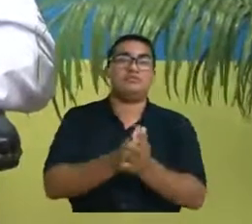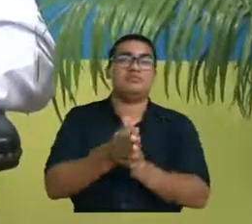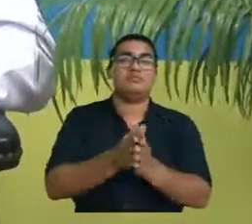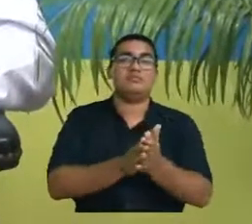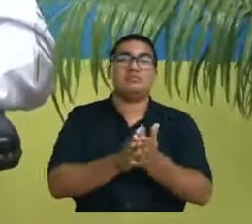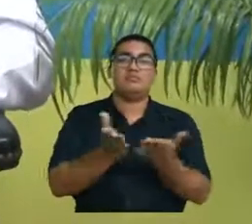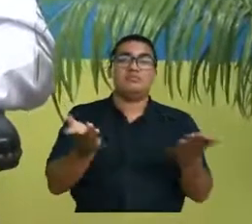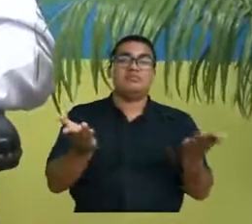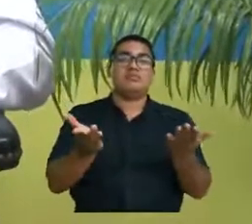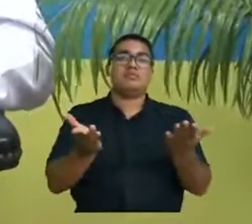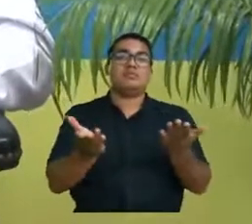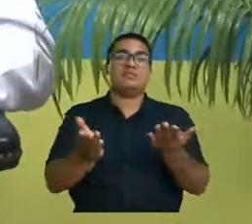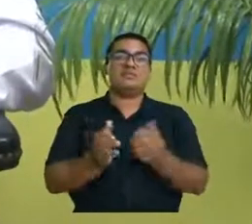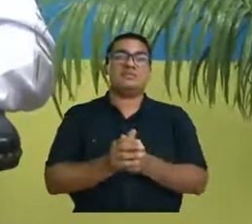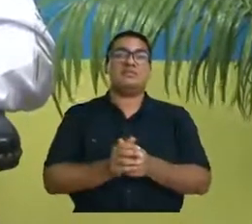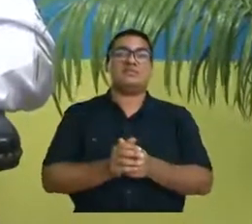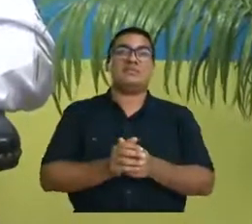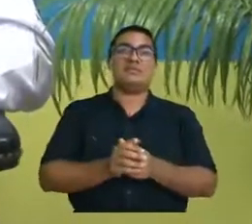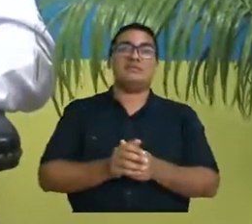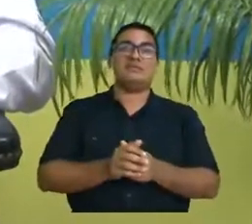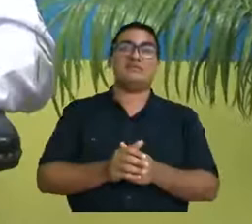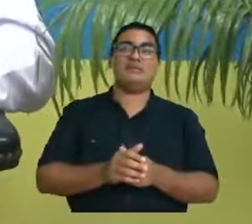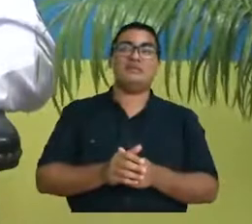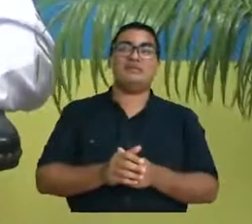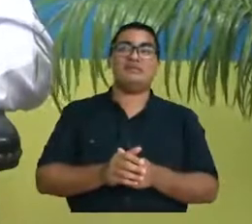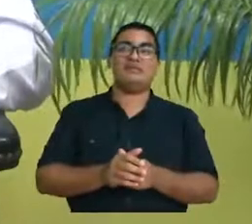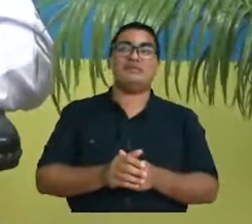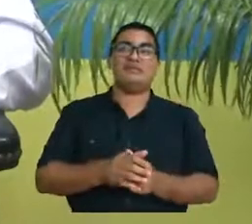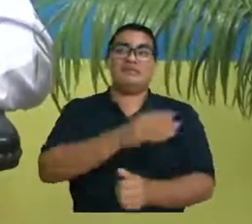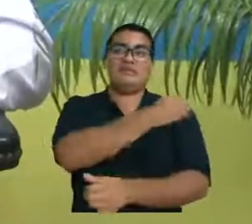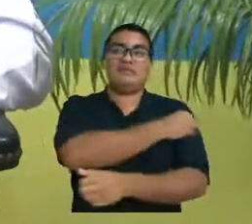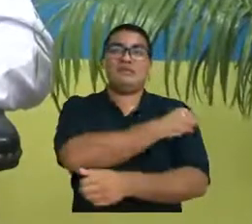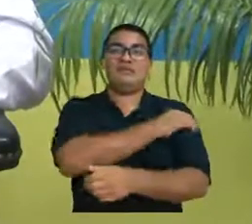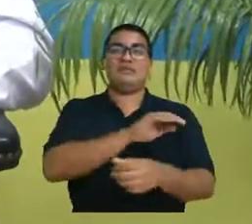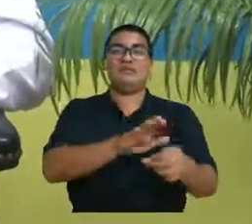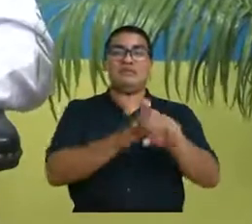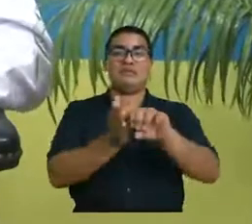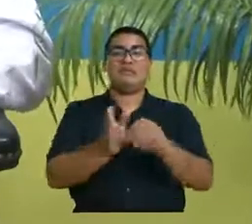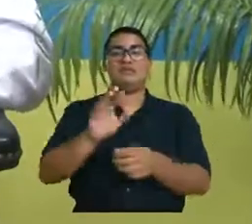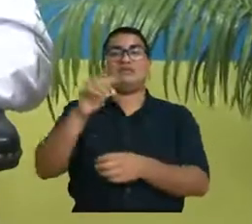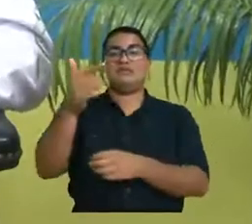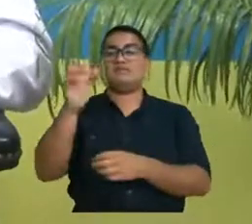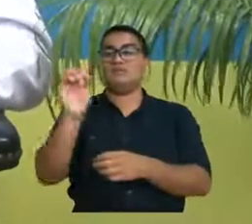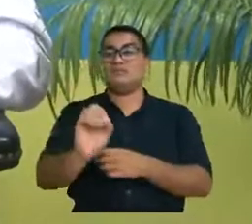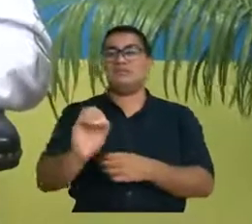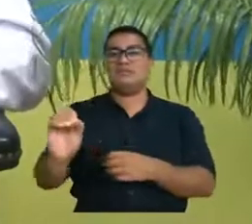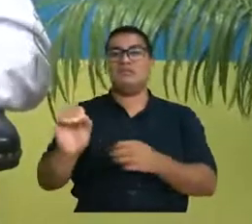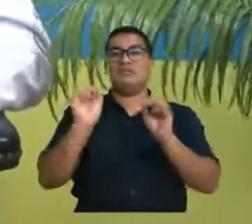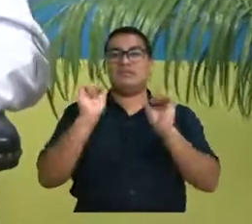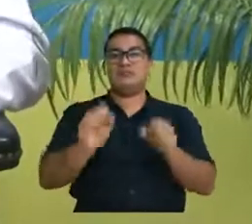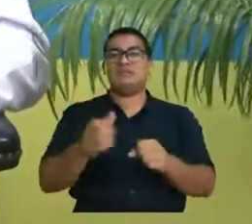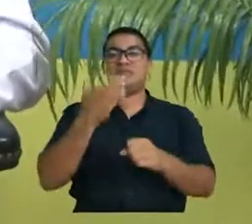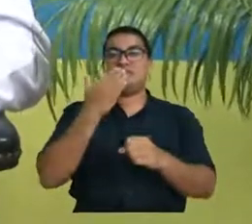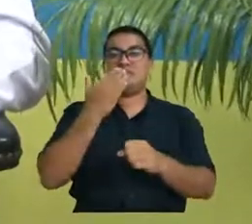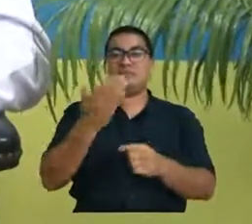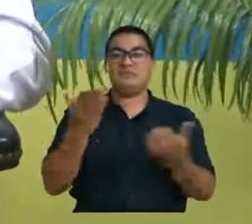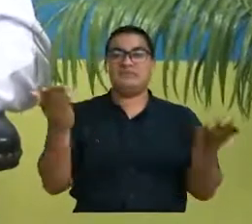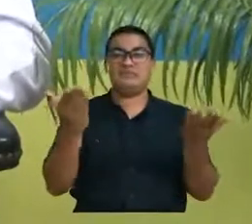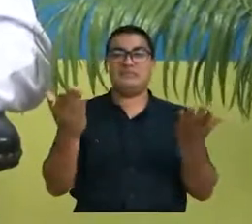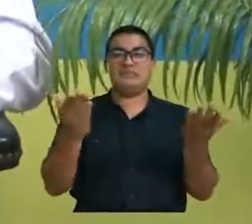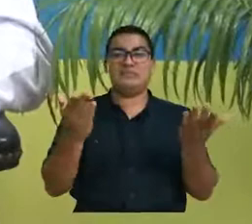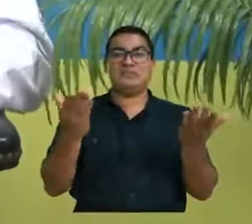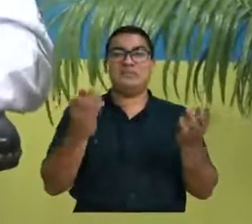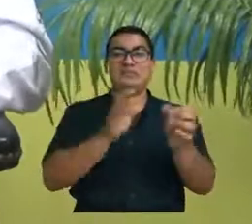utilizando ahorita, generalmente es un alcohol al 70%, que es el alcohol efectivo para también